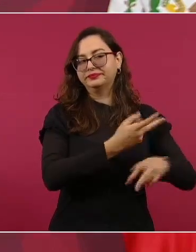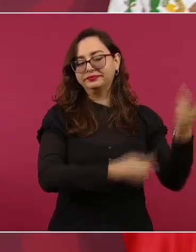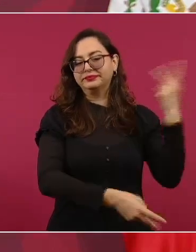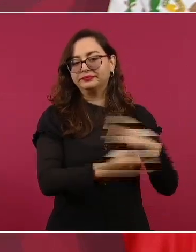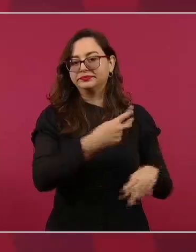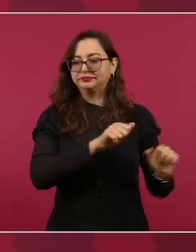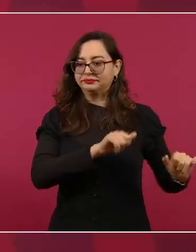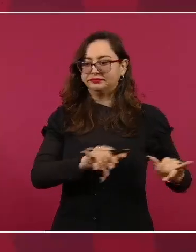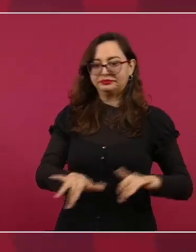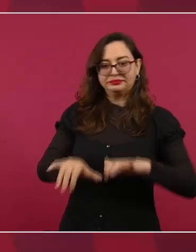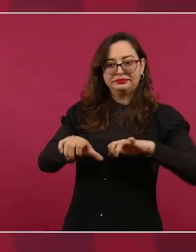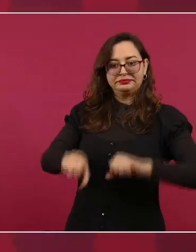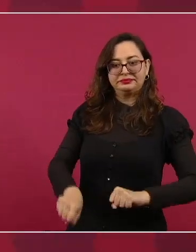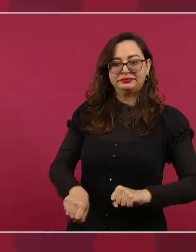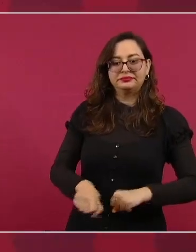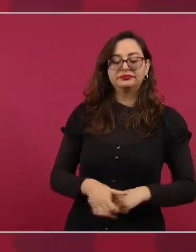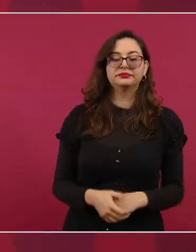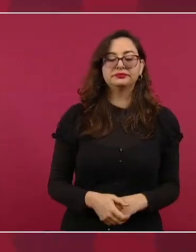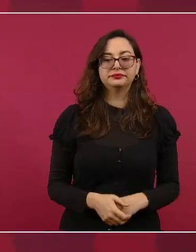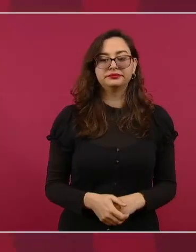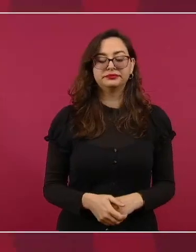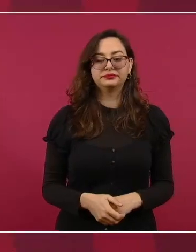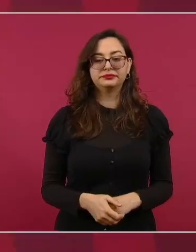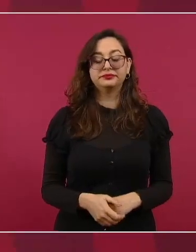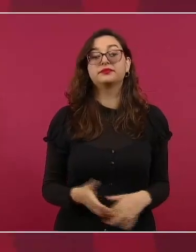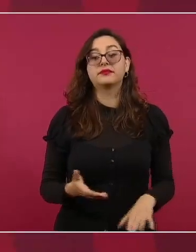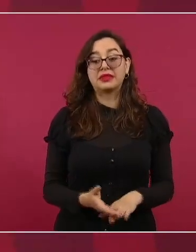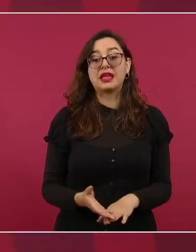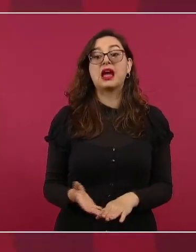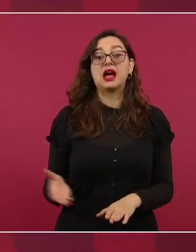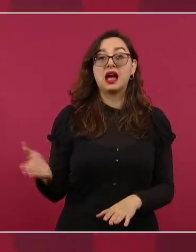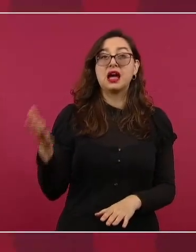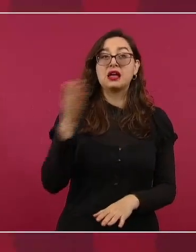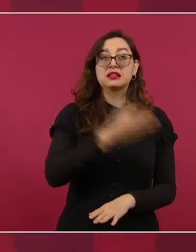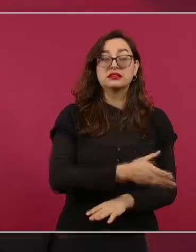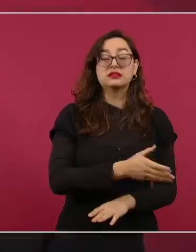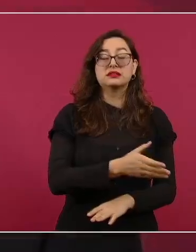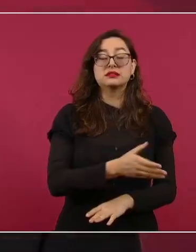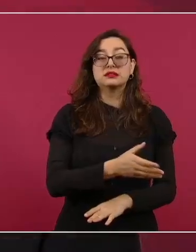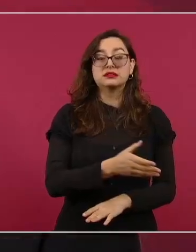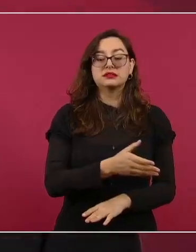estadounidenses. Y antes habían desembarcado